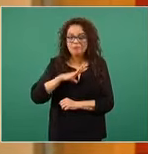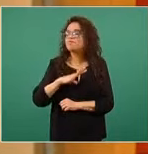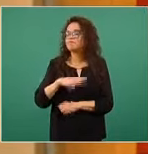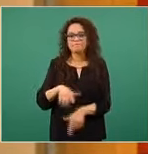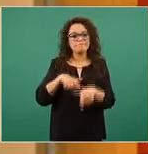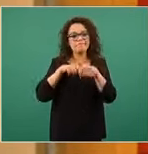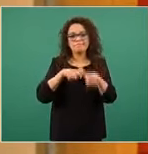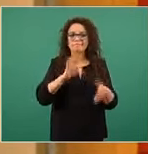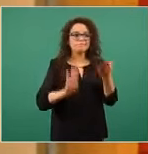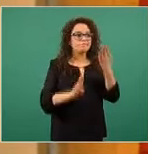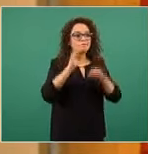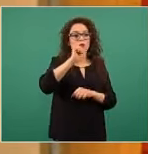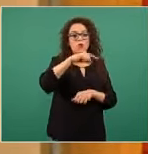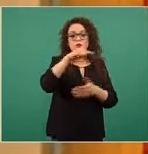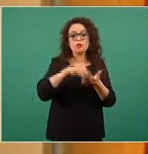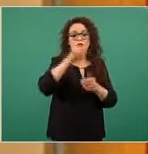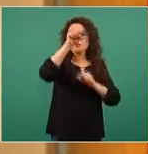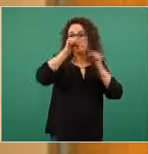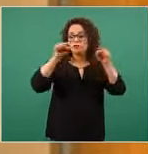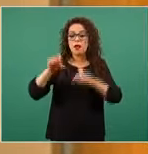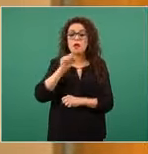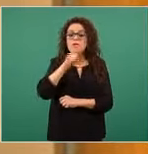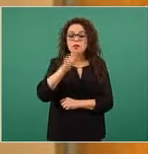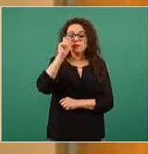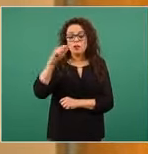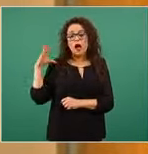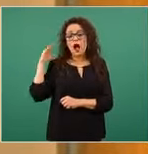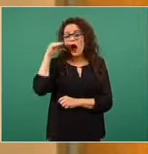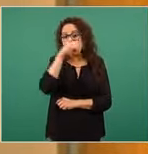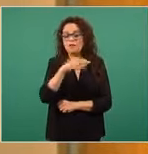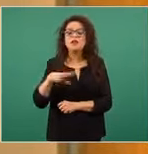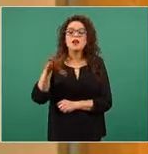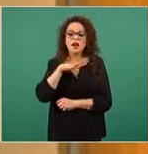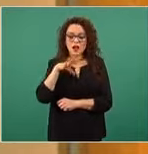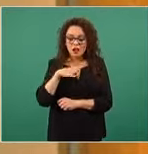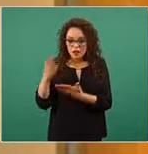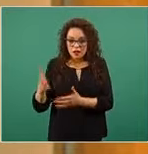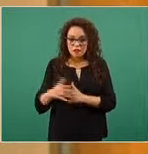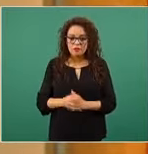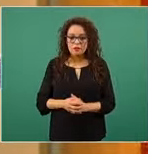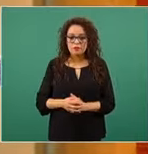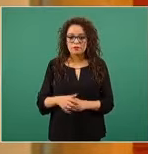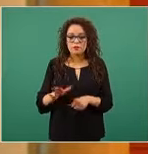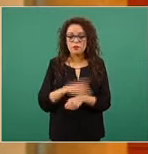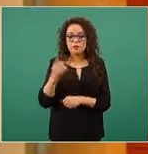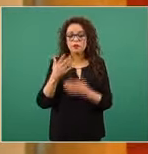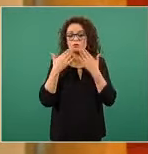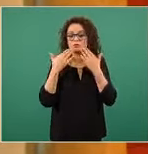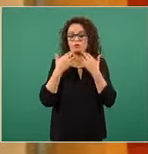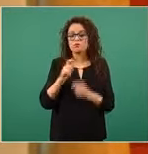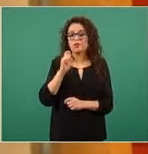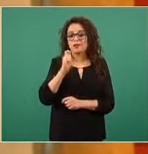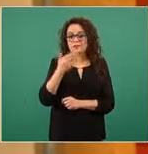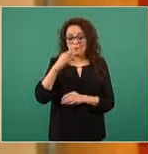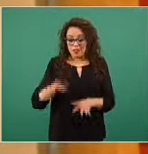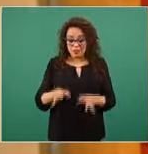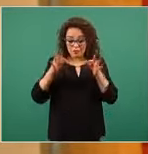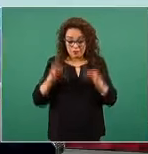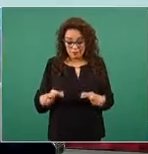En África también tenemos enormes rezagos, sistemas de salud poco robustos en muchos países y también